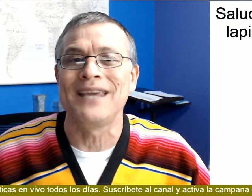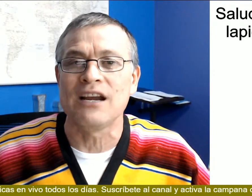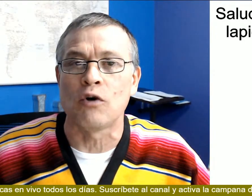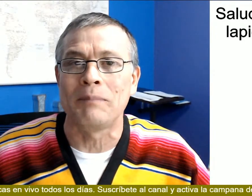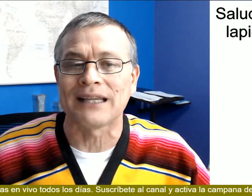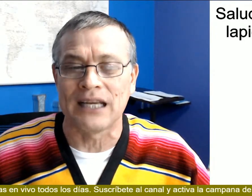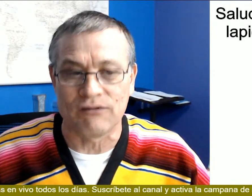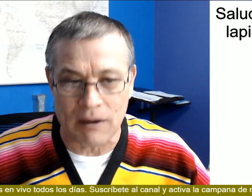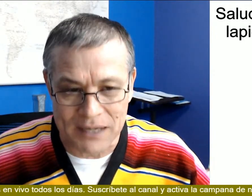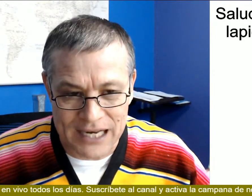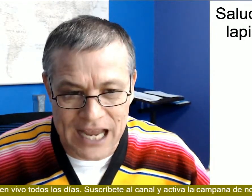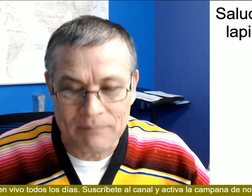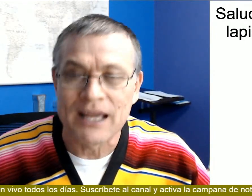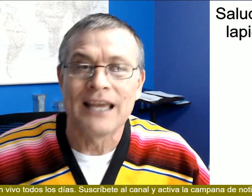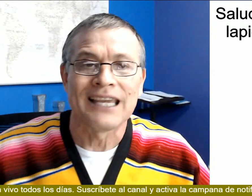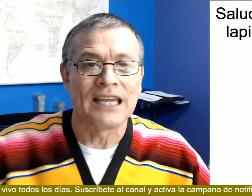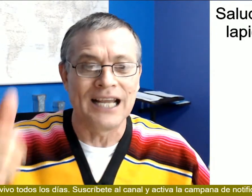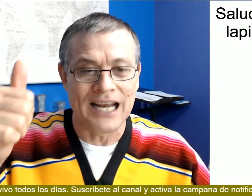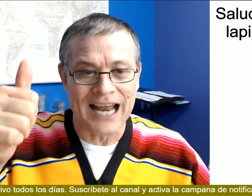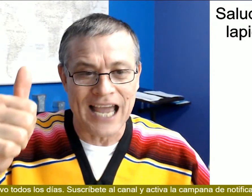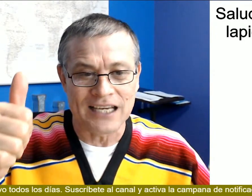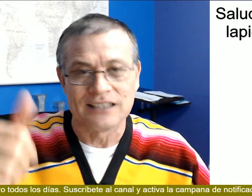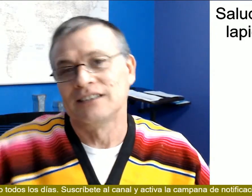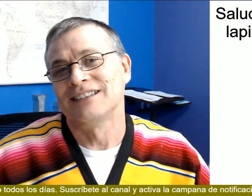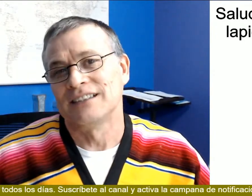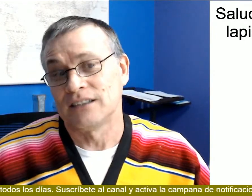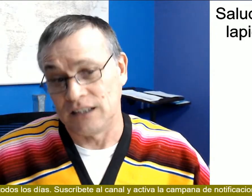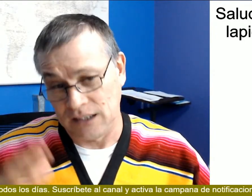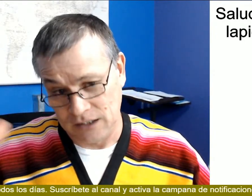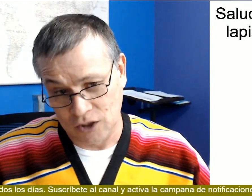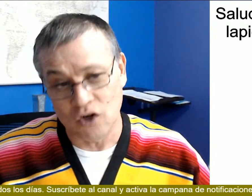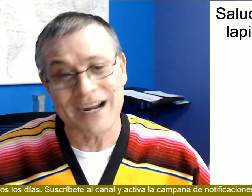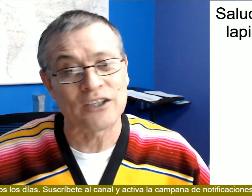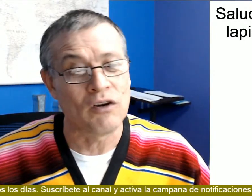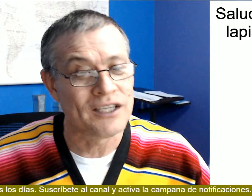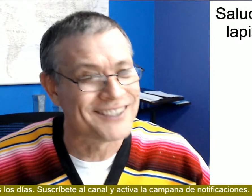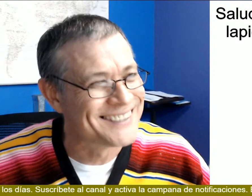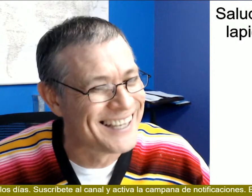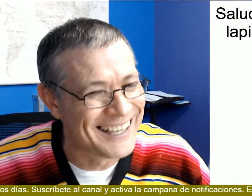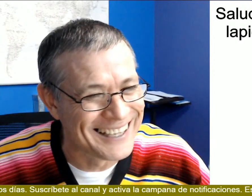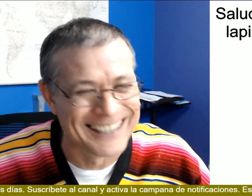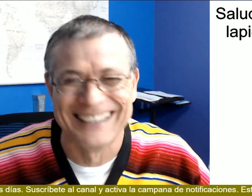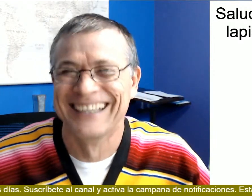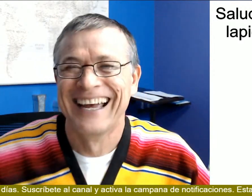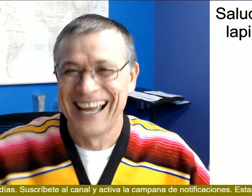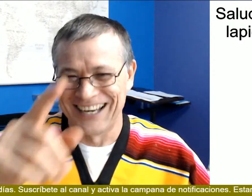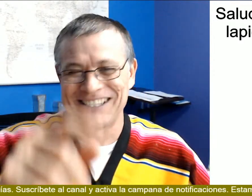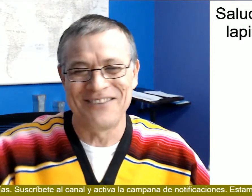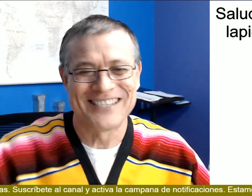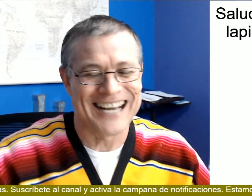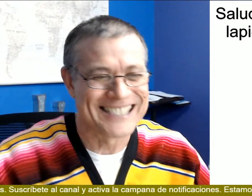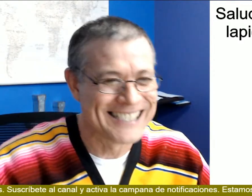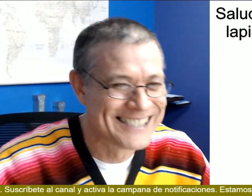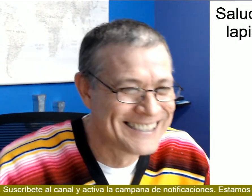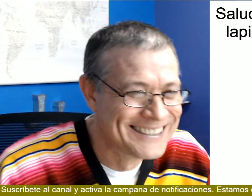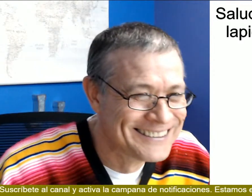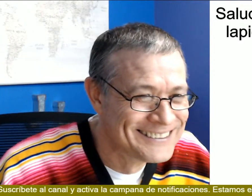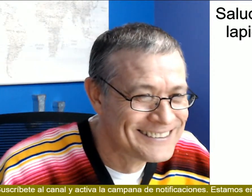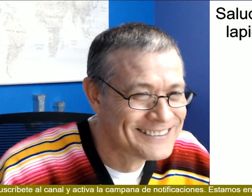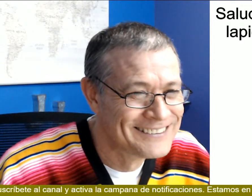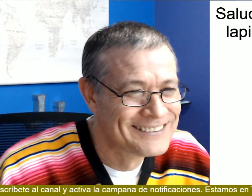muy bien, compartan en familia y denle like si no son católicos. Nos vemos. Gracias.